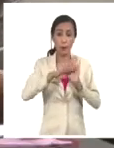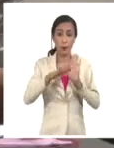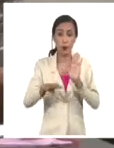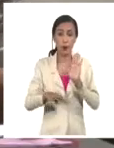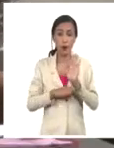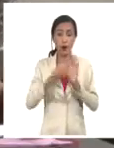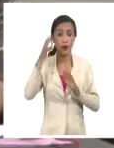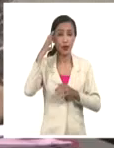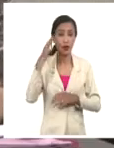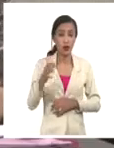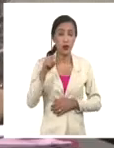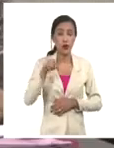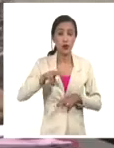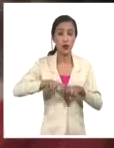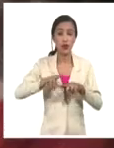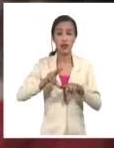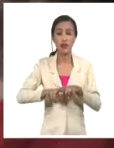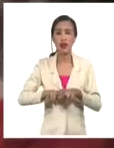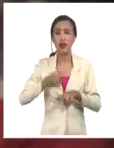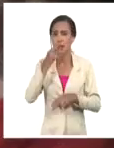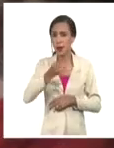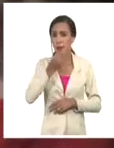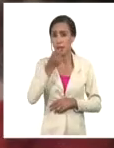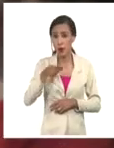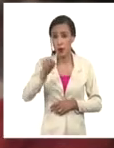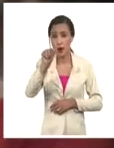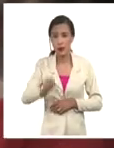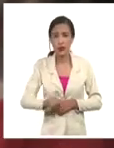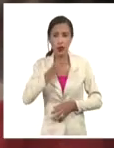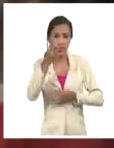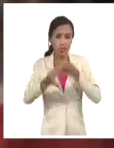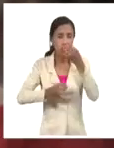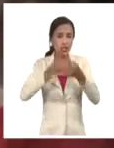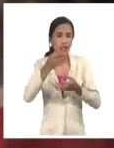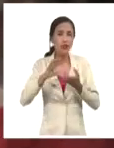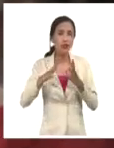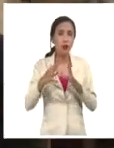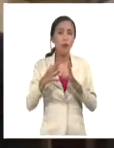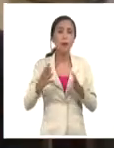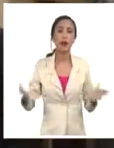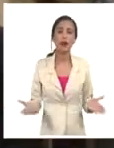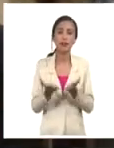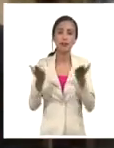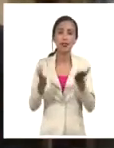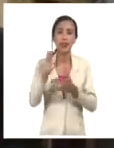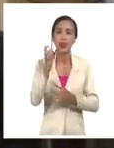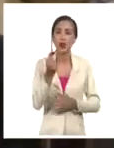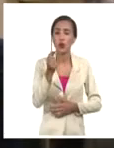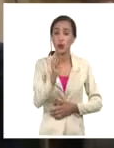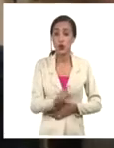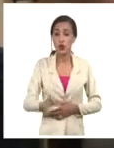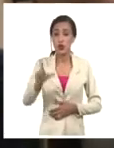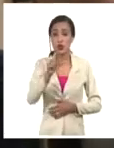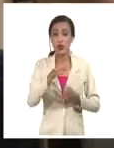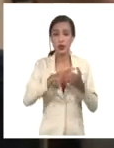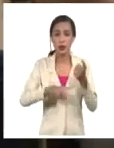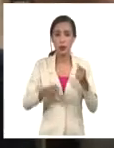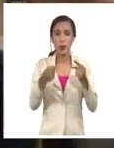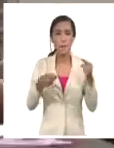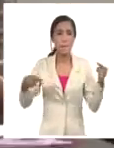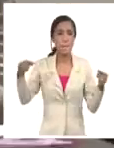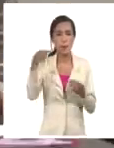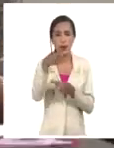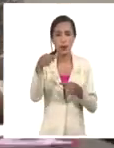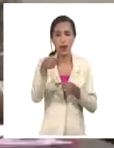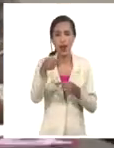habanero, Tatiana Viera, expuso a los presentes detalles de las estrategias de desarrollo económico y social de la provincia, sus prioridades